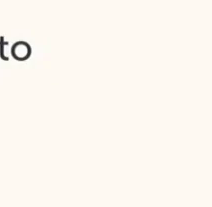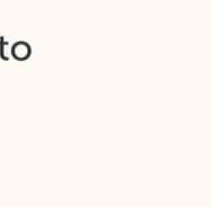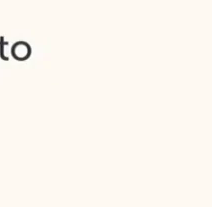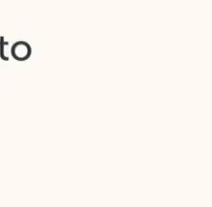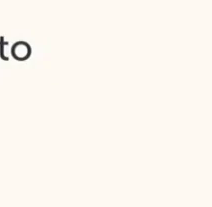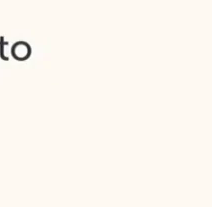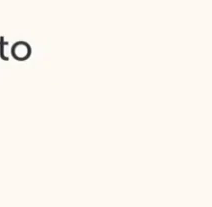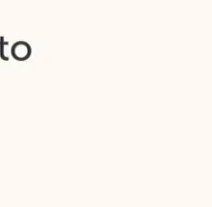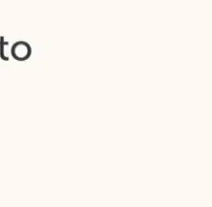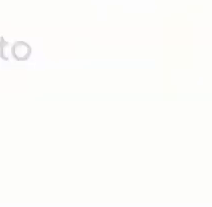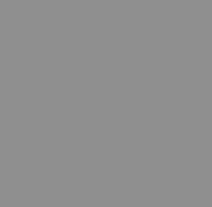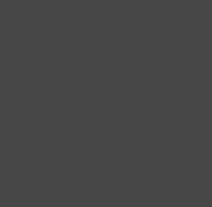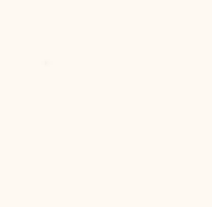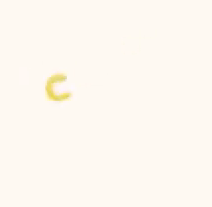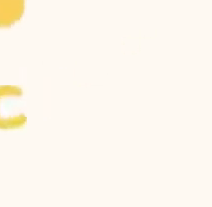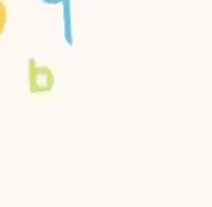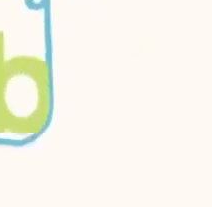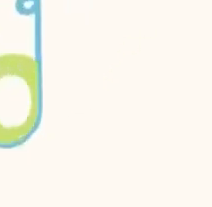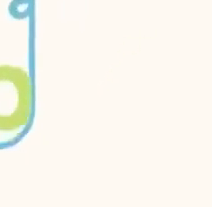Bachillerato.